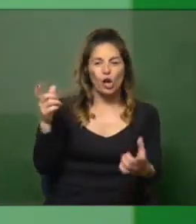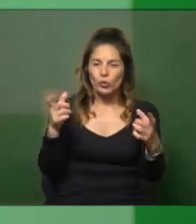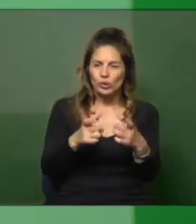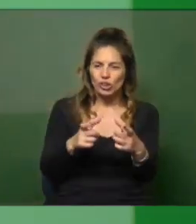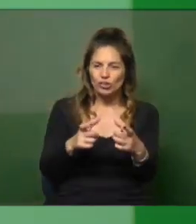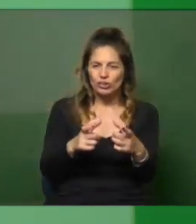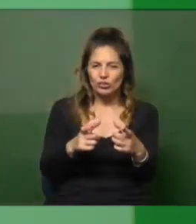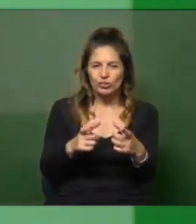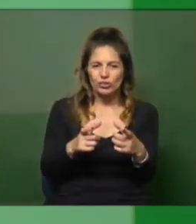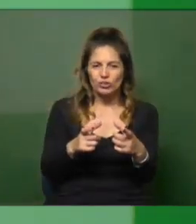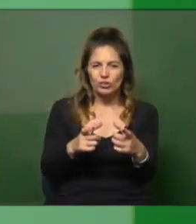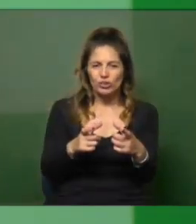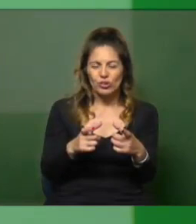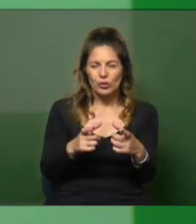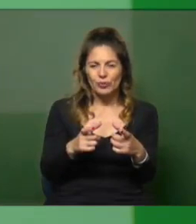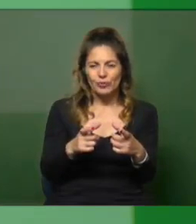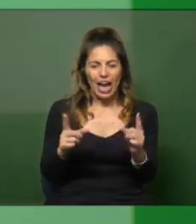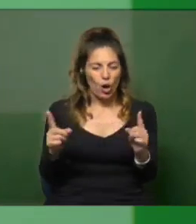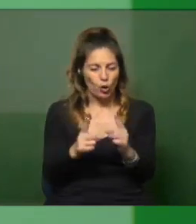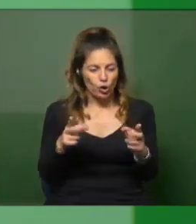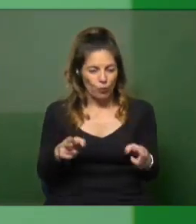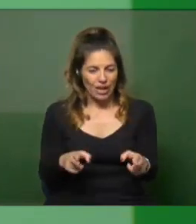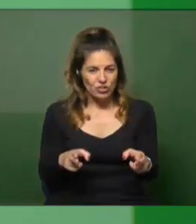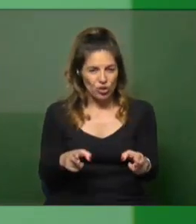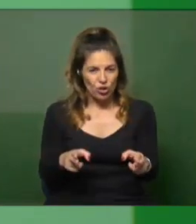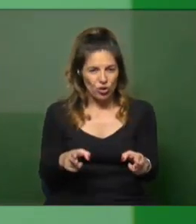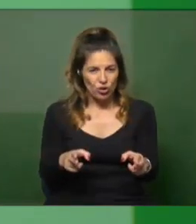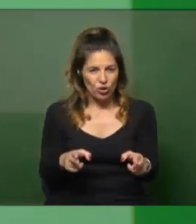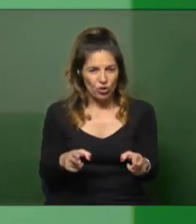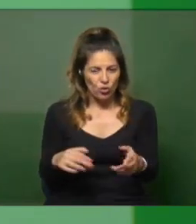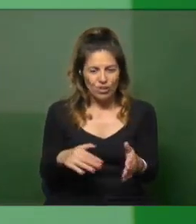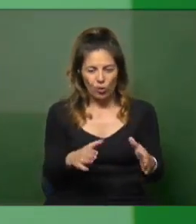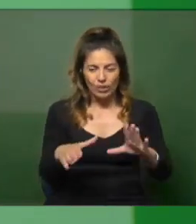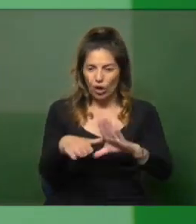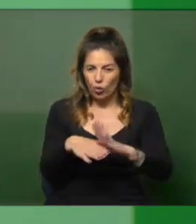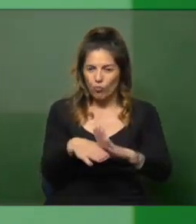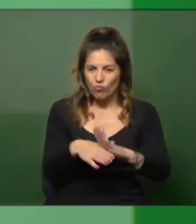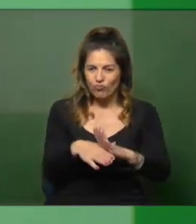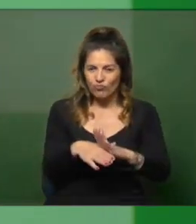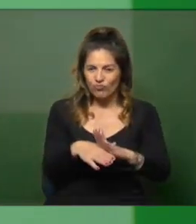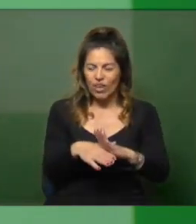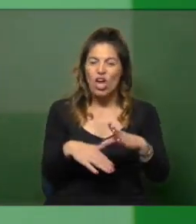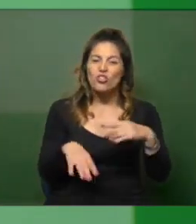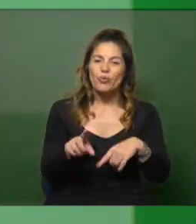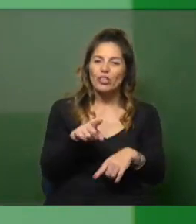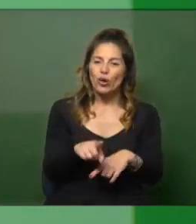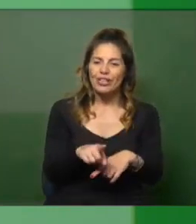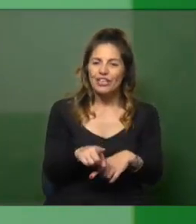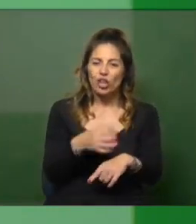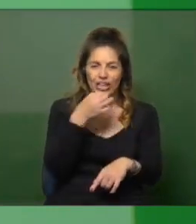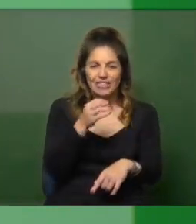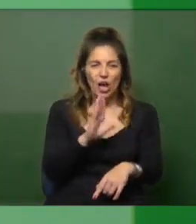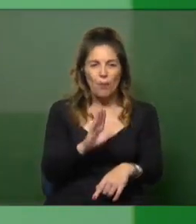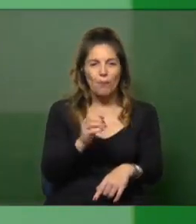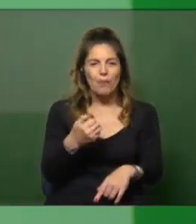que eh se vaya a corto plazo a encontrar una ruta en común eh sobre todo en esto que que que decía Pablo